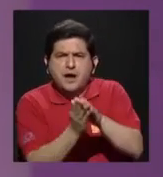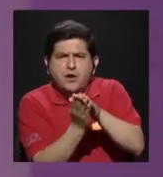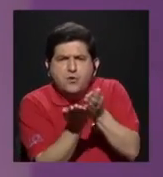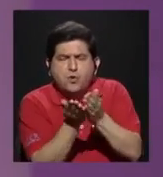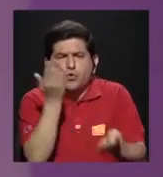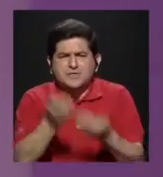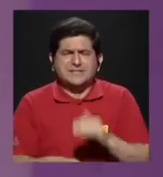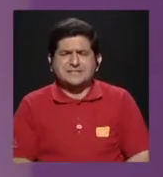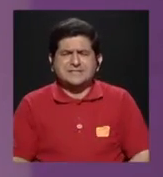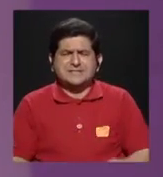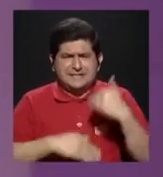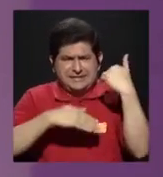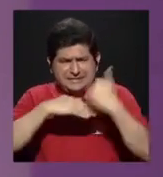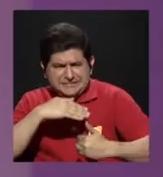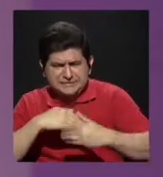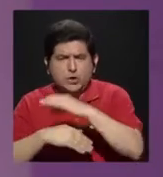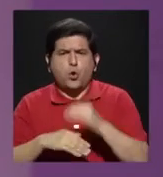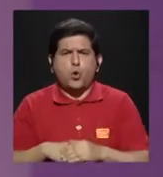pueden cortar, espinas,